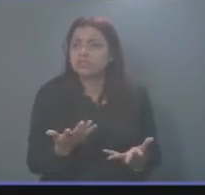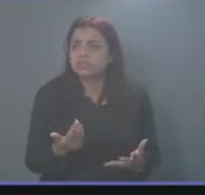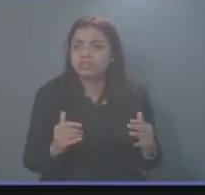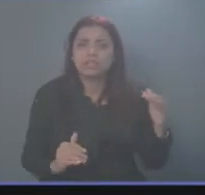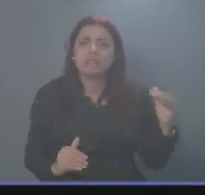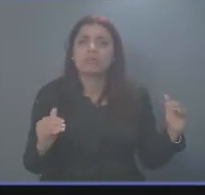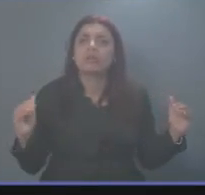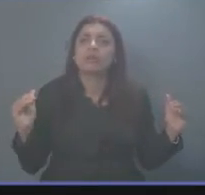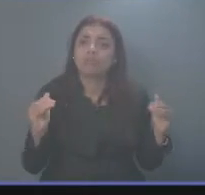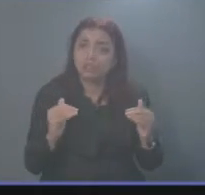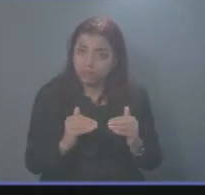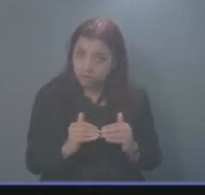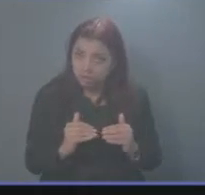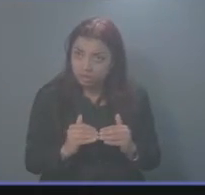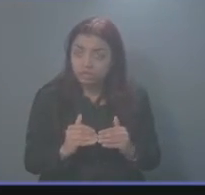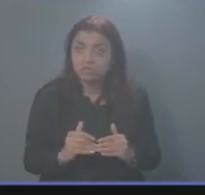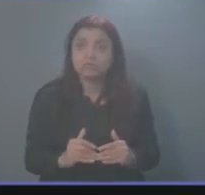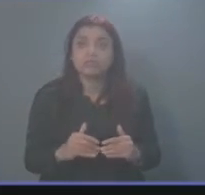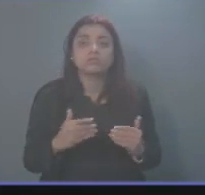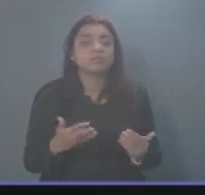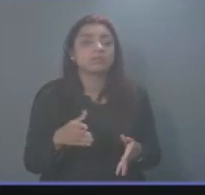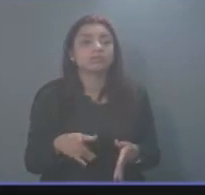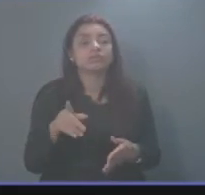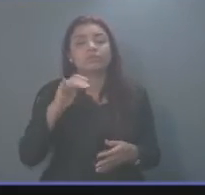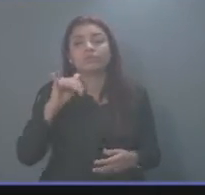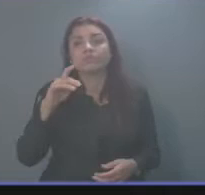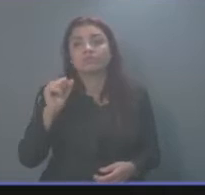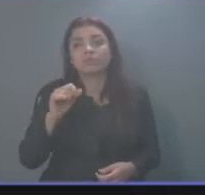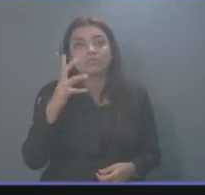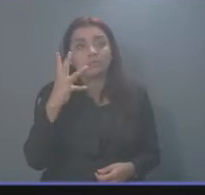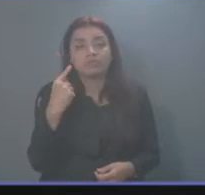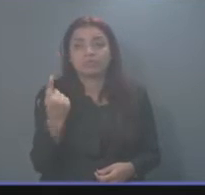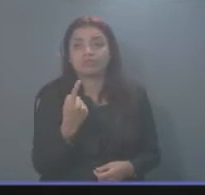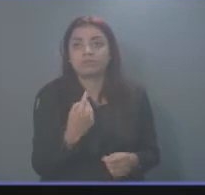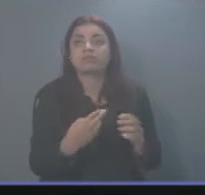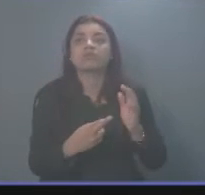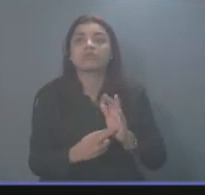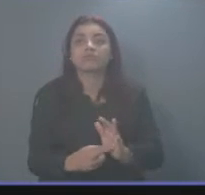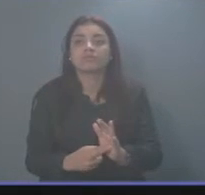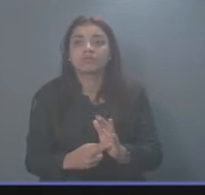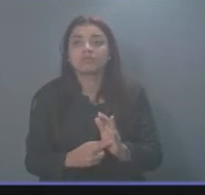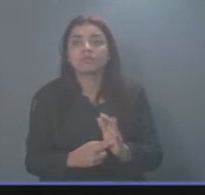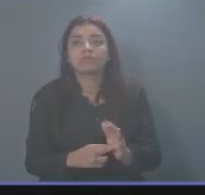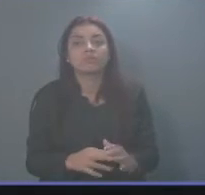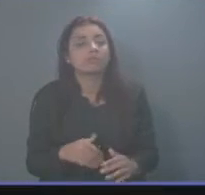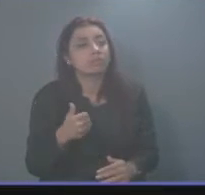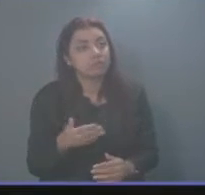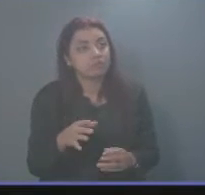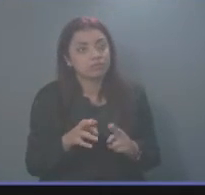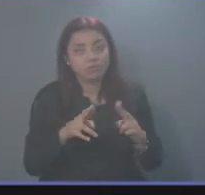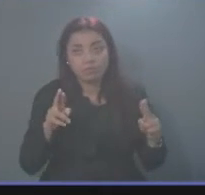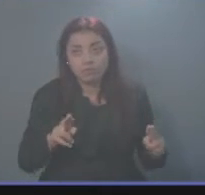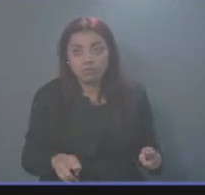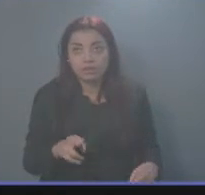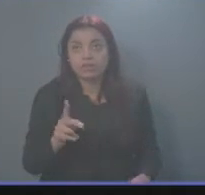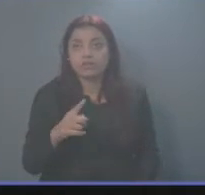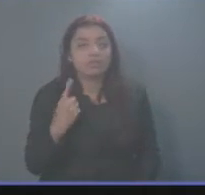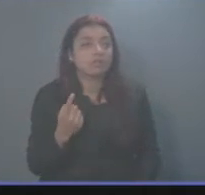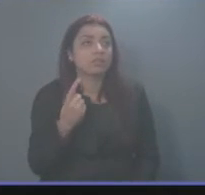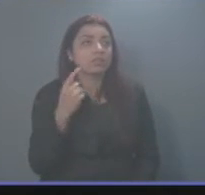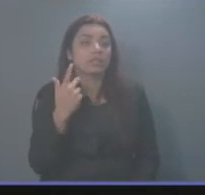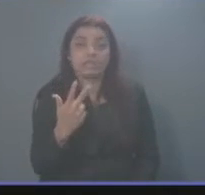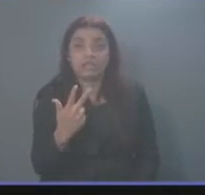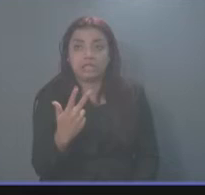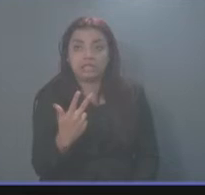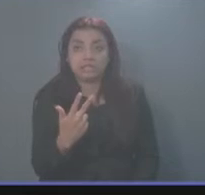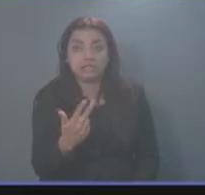igualdad, ya que antes el INDES tenía 4 representantes y las federaciones solo tenían 3